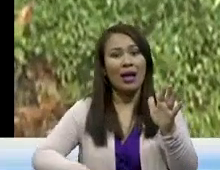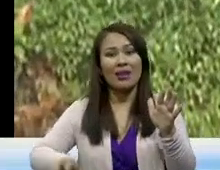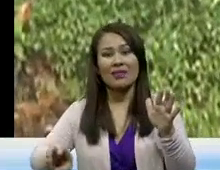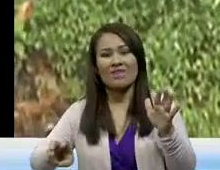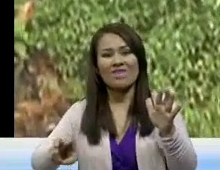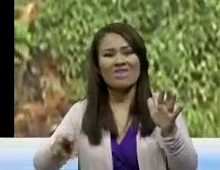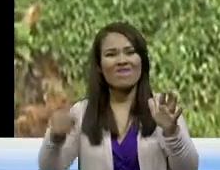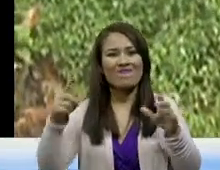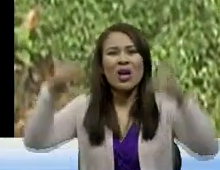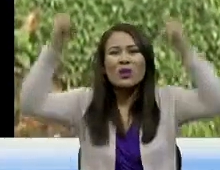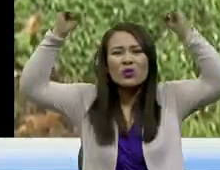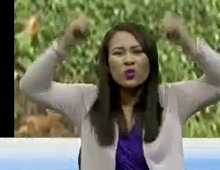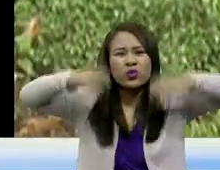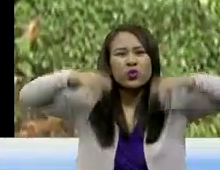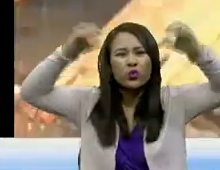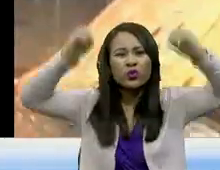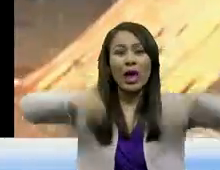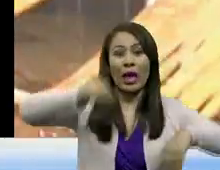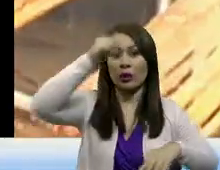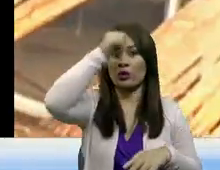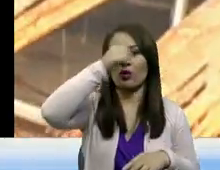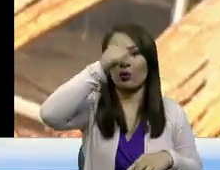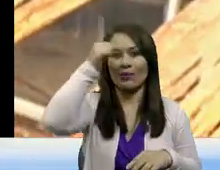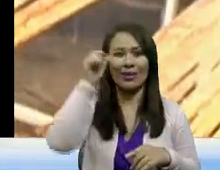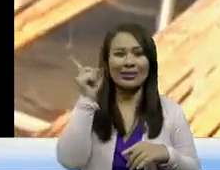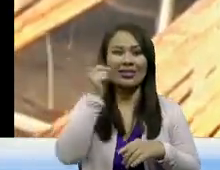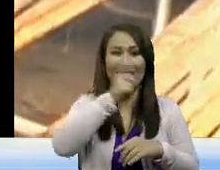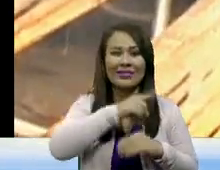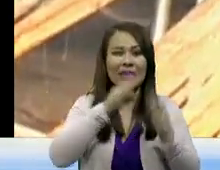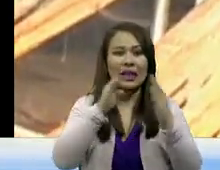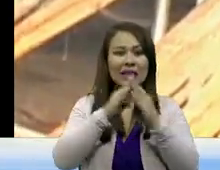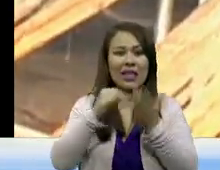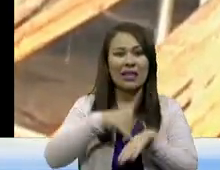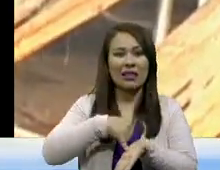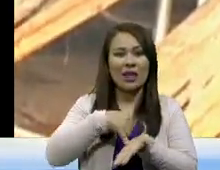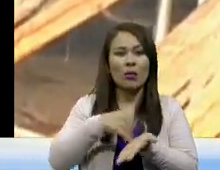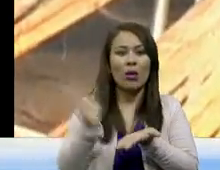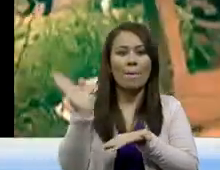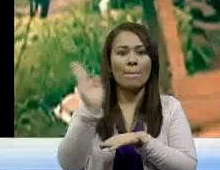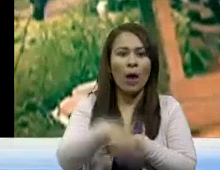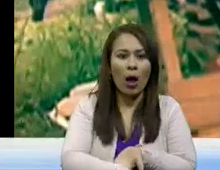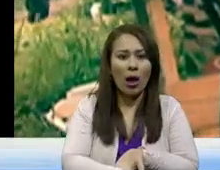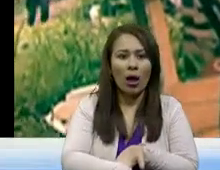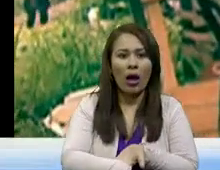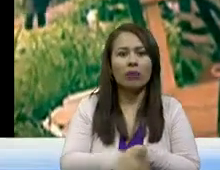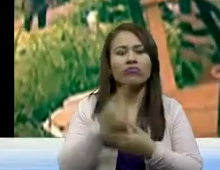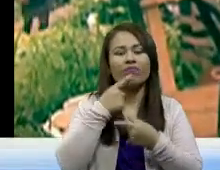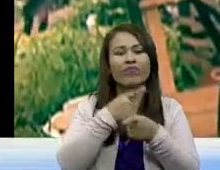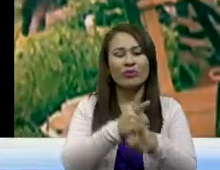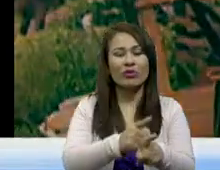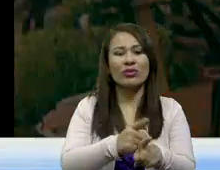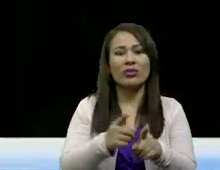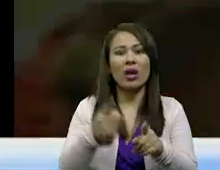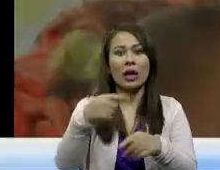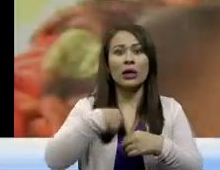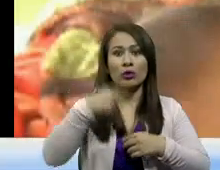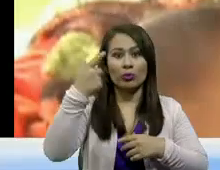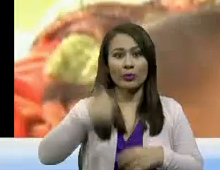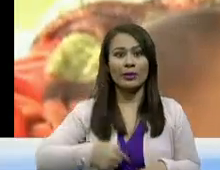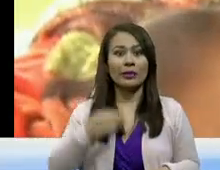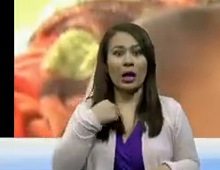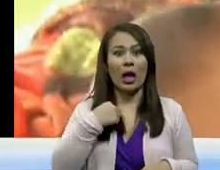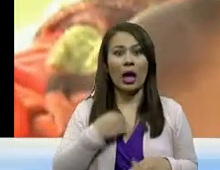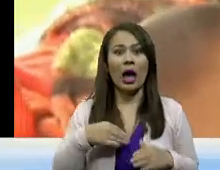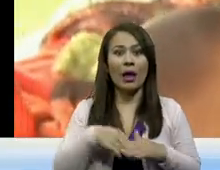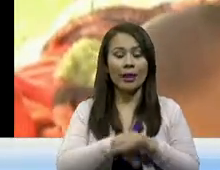lluvia caída durante la noche del domingo, la estructura no soportó más y se derrumbó, con ellos adentro. Ahí